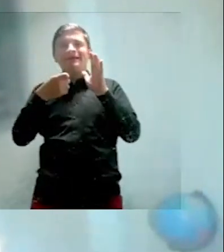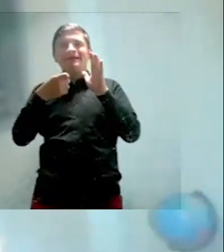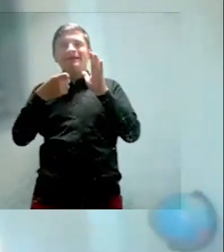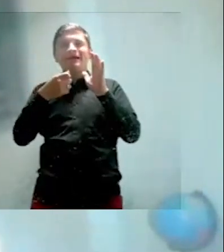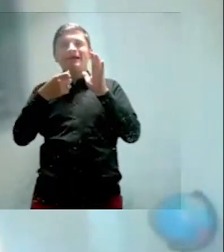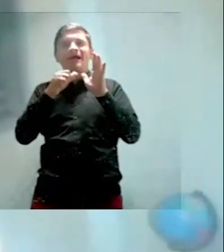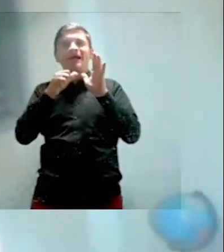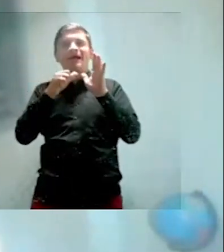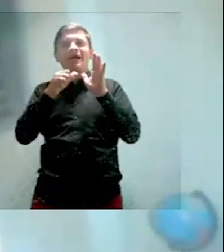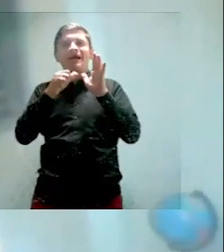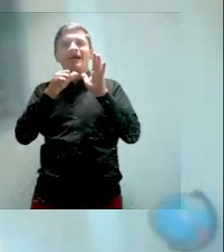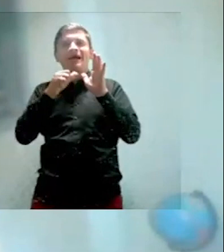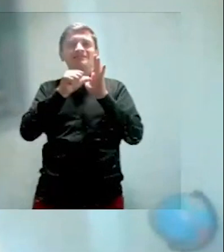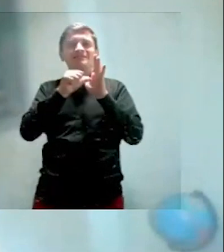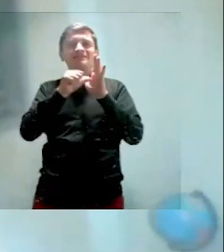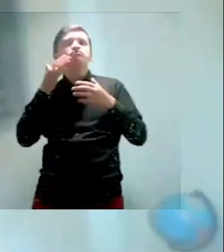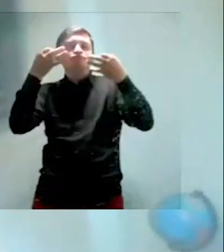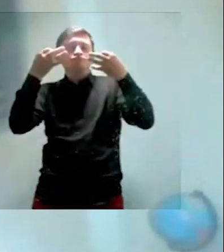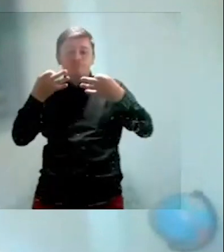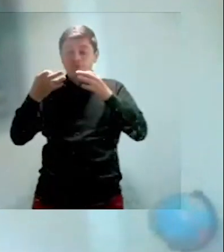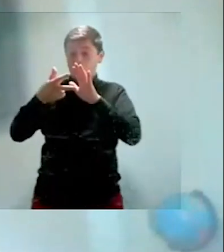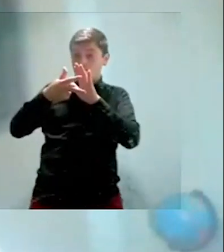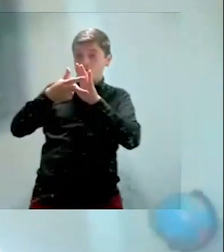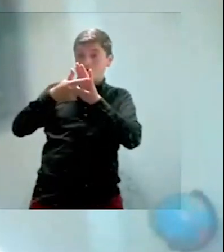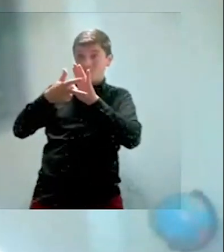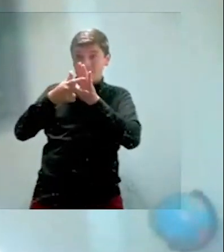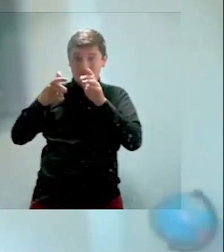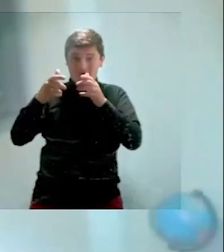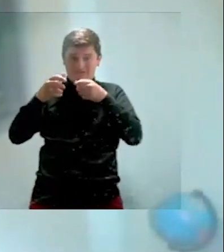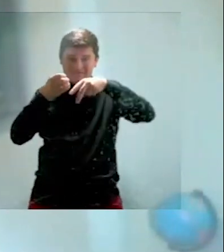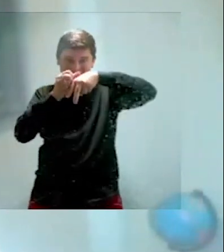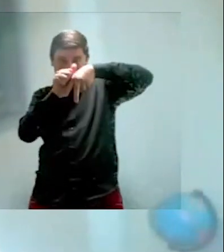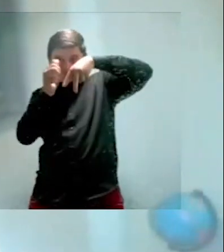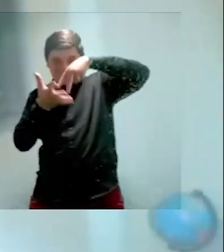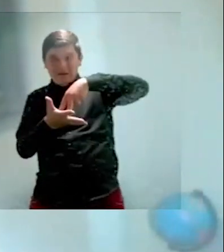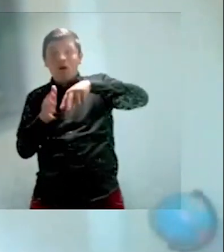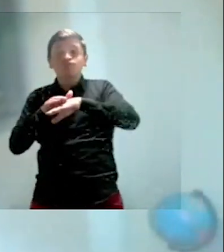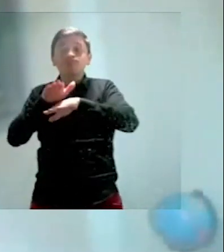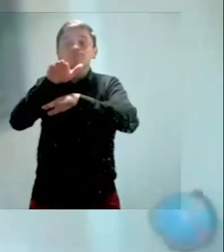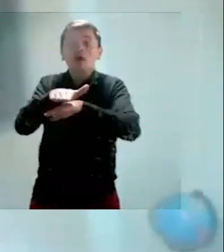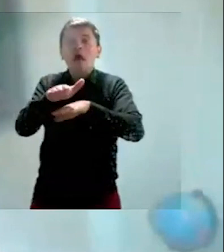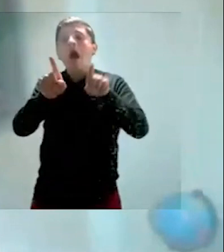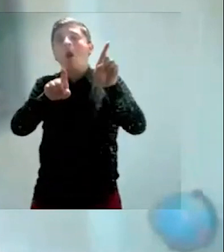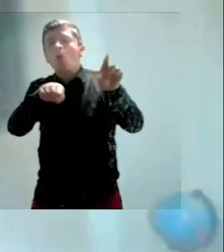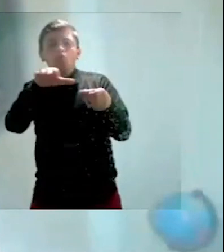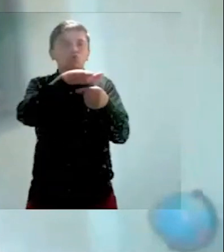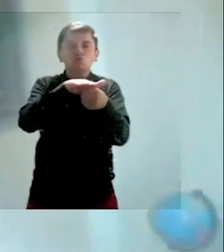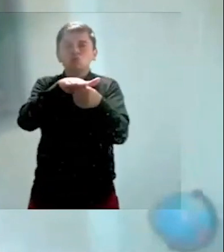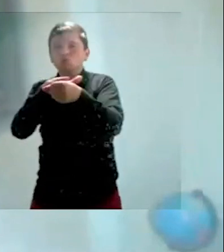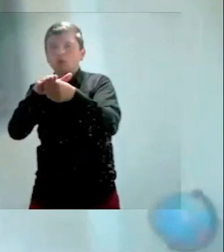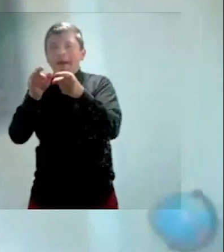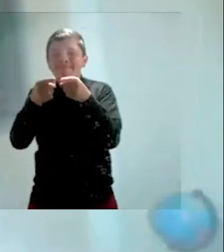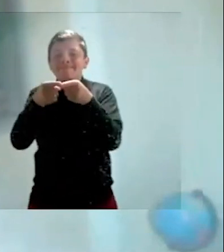no tuvieron la oportunidad de demandar, pero la Corte las cobija en la decisión que se toma. Son los